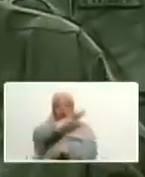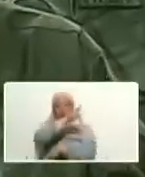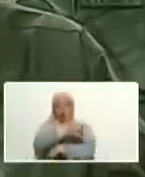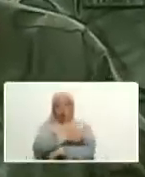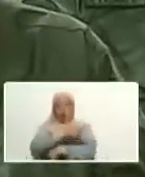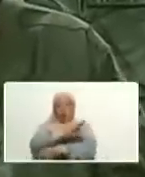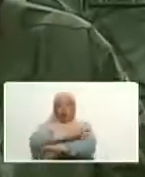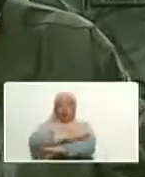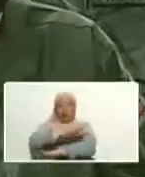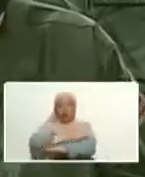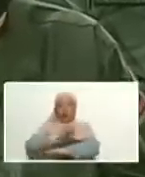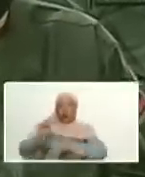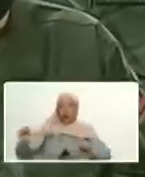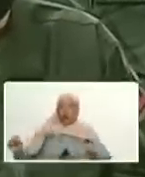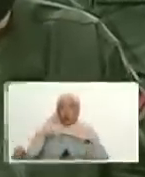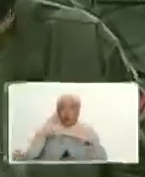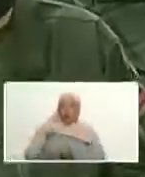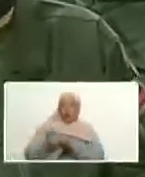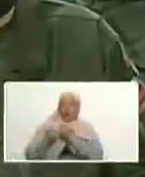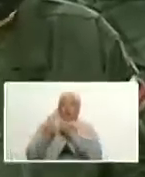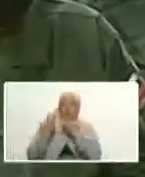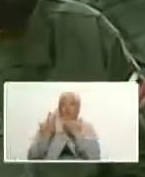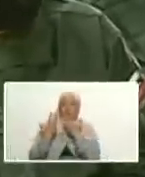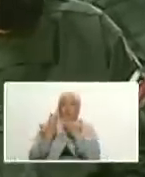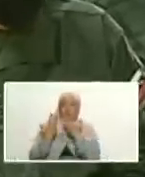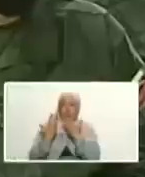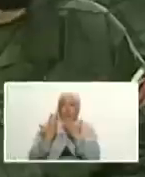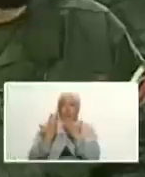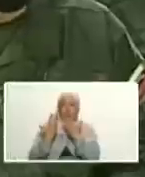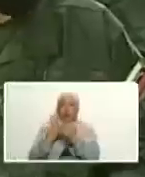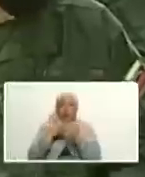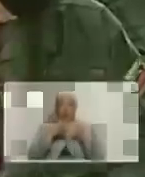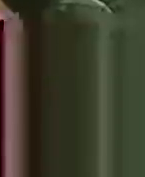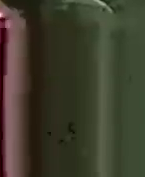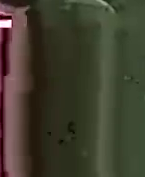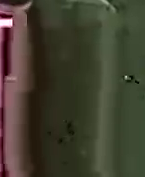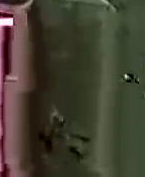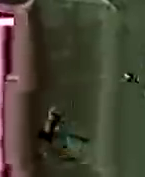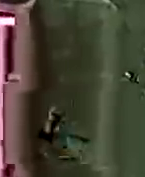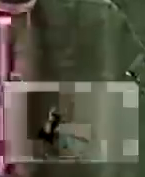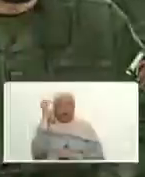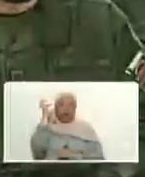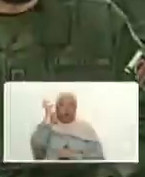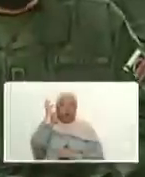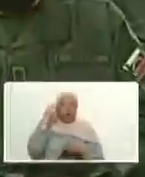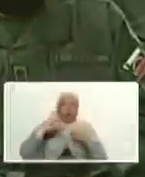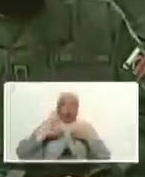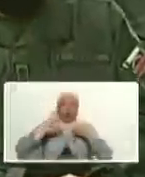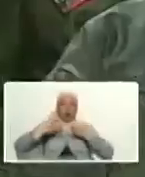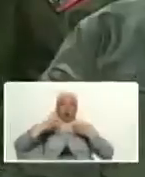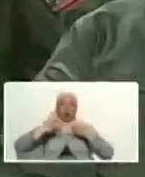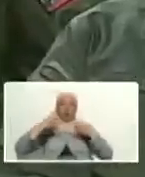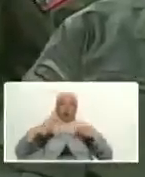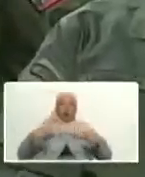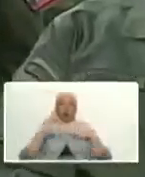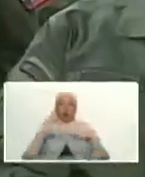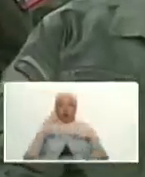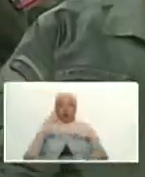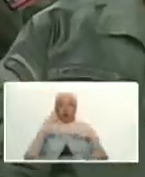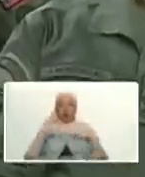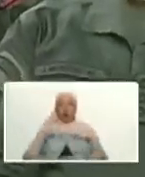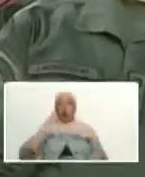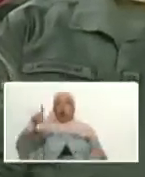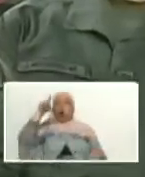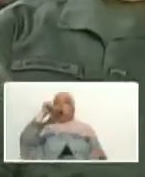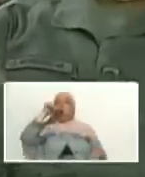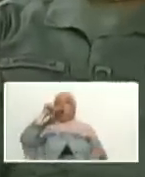moral, espiritual, que está en el corazón de los hombres y mujeres que visten el uniforme, pero también que se fusionan con el hombre